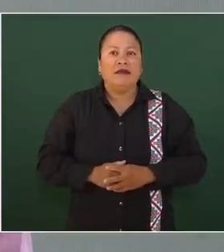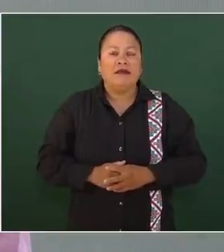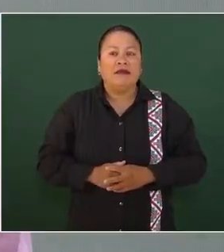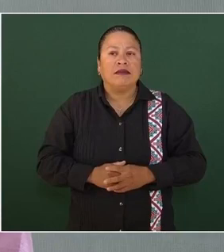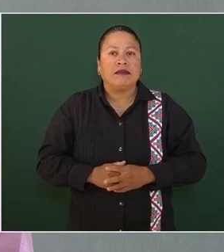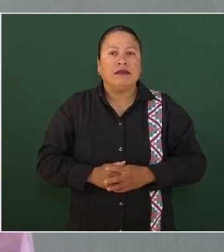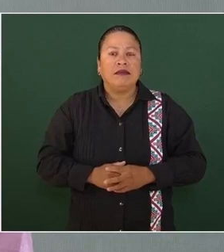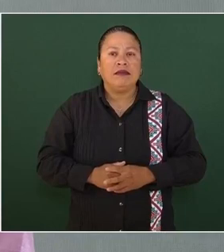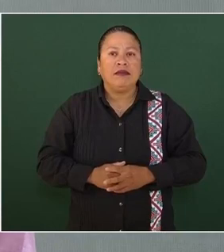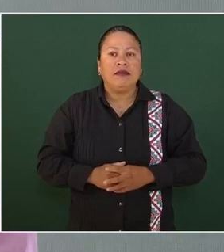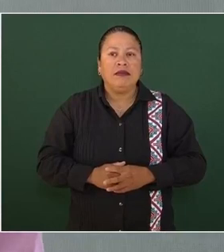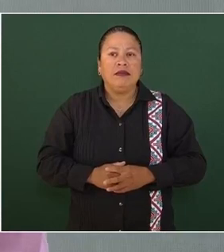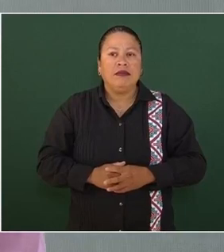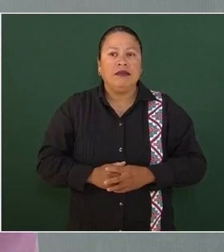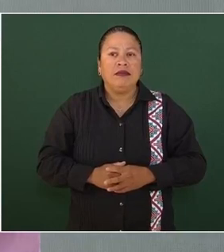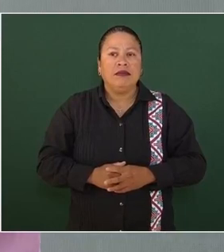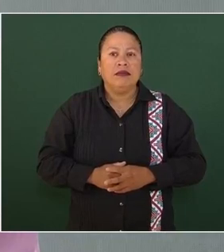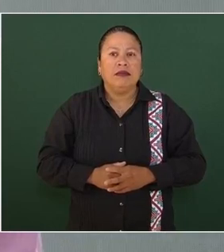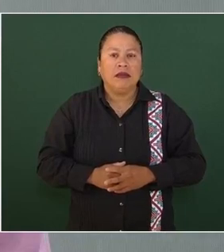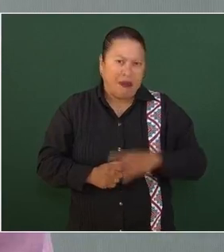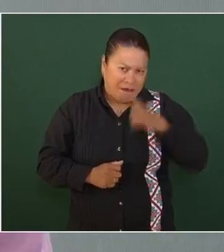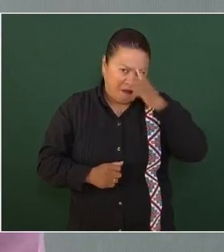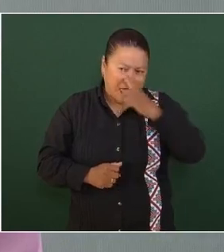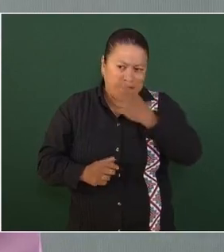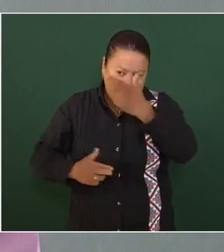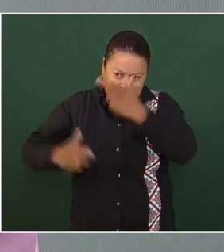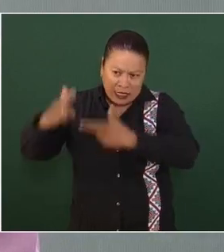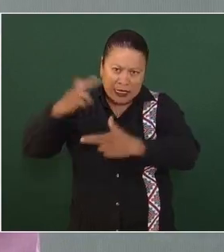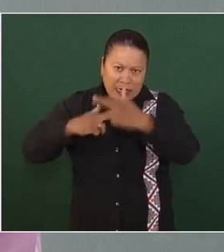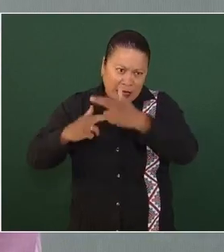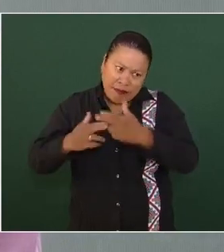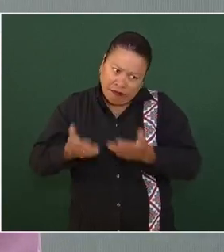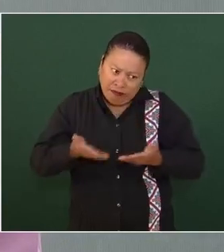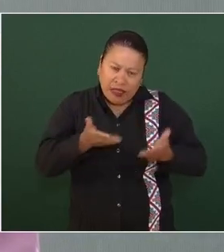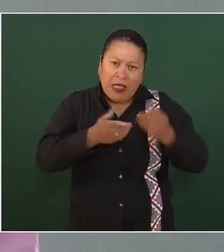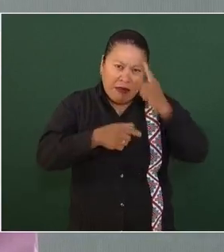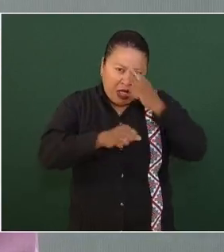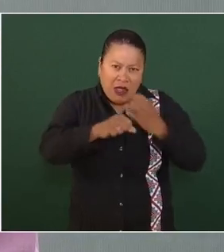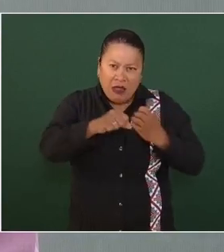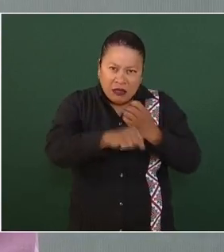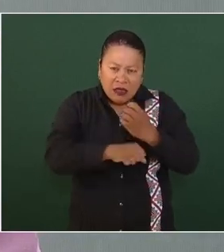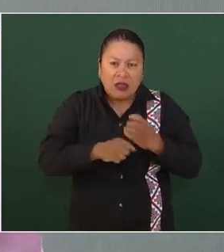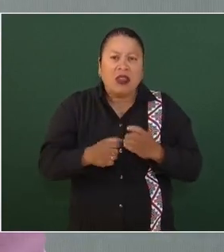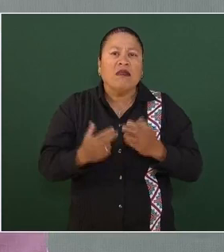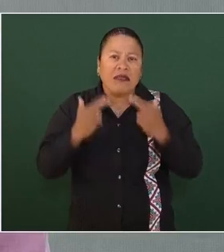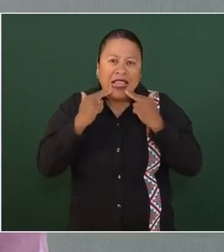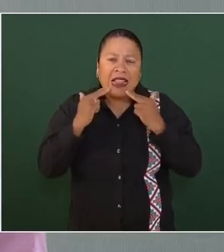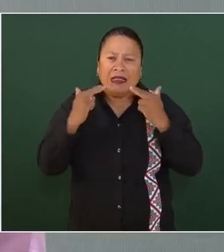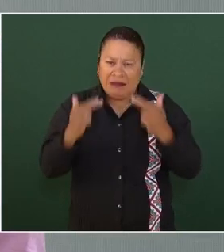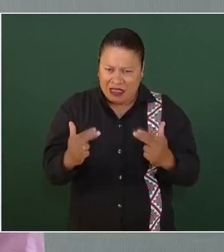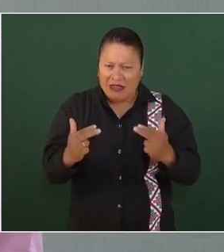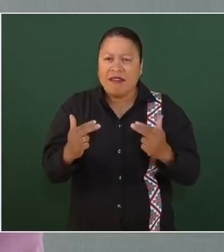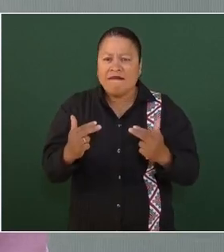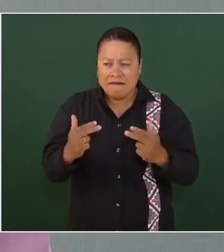al Estado, al a la Hacienda Pública,